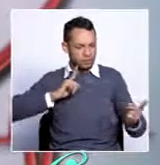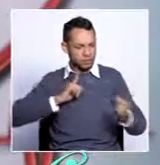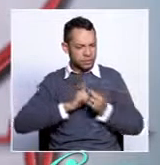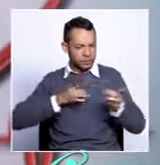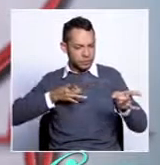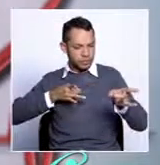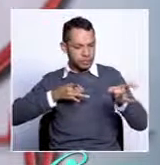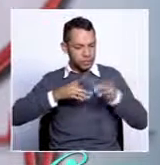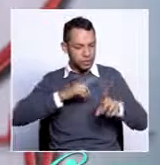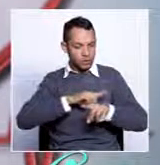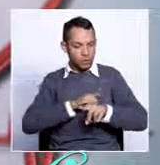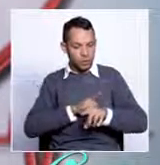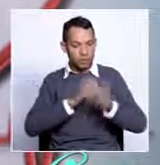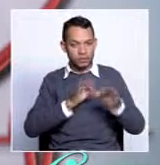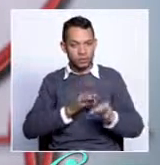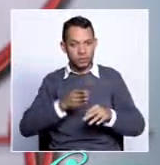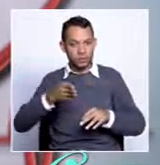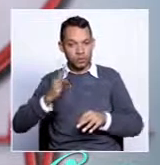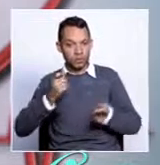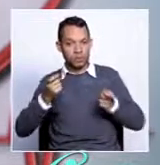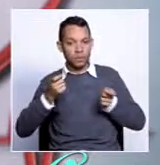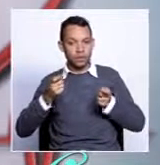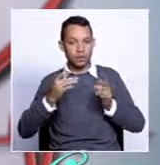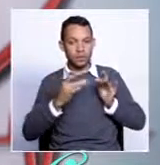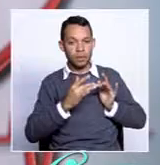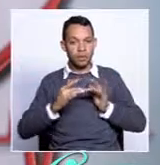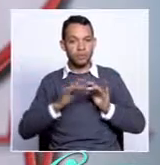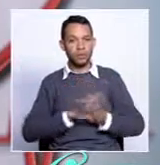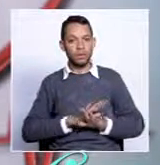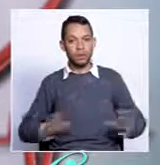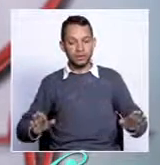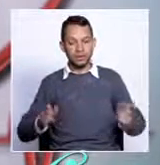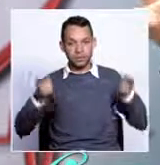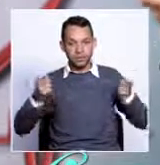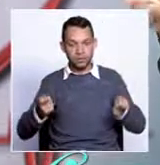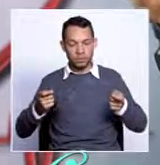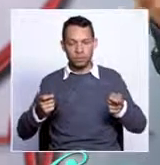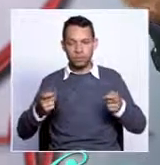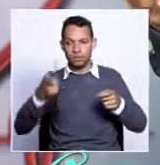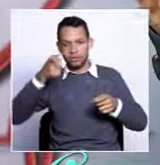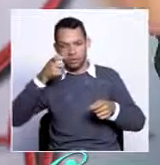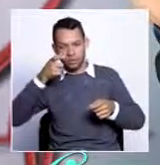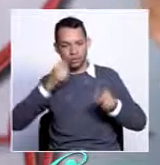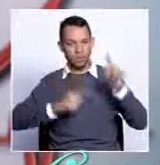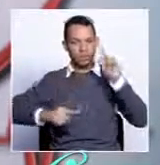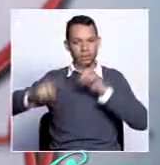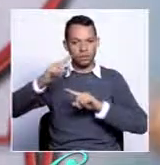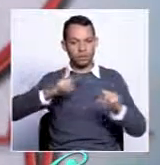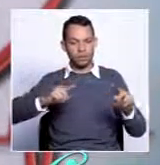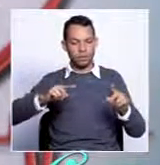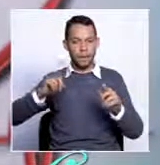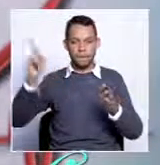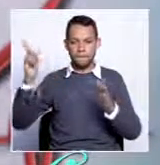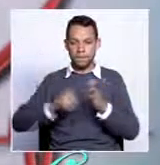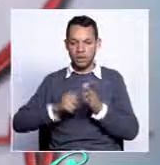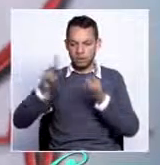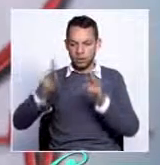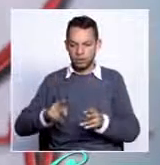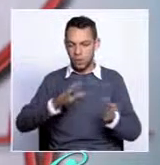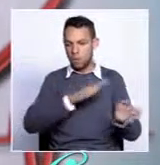hora no lo sabe dios ojalá vieran ese tal programa de mil maneras de morir uno muere en